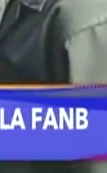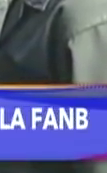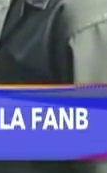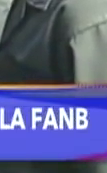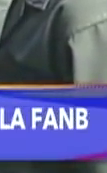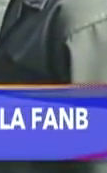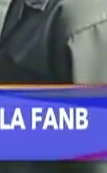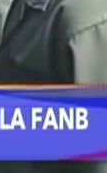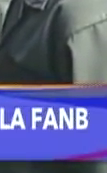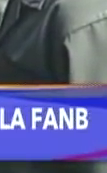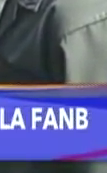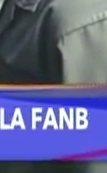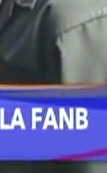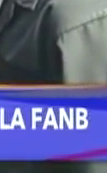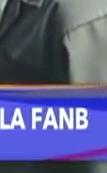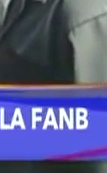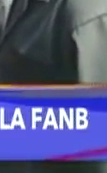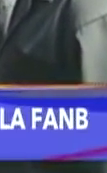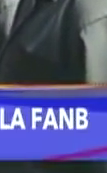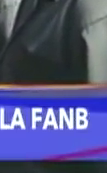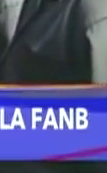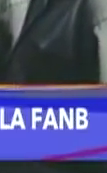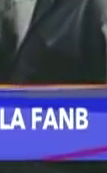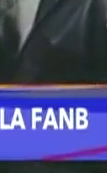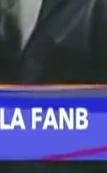Armada Bolivariana.